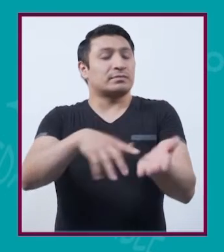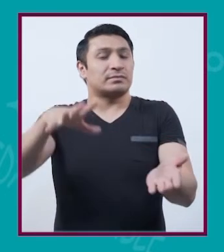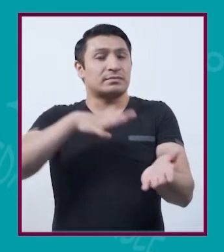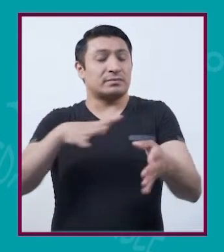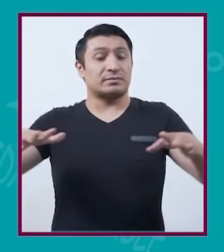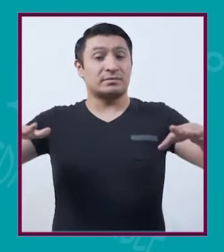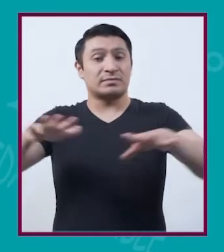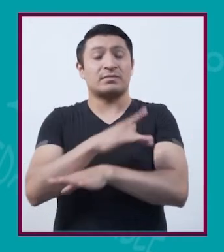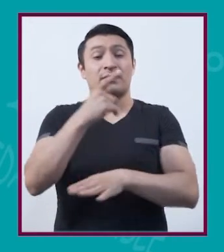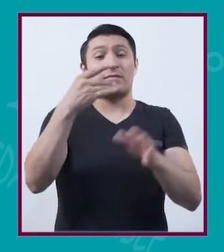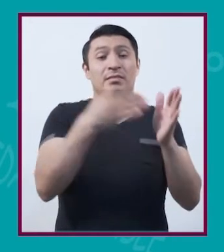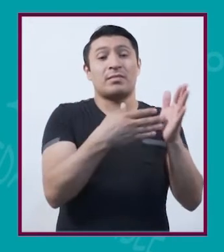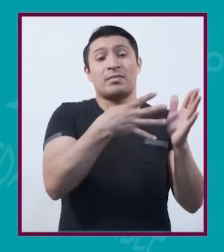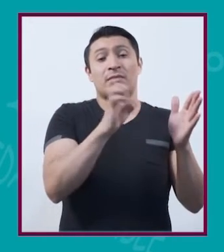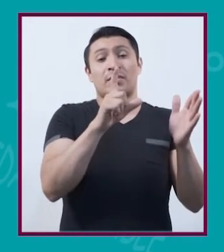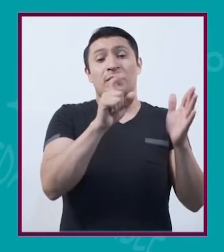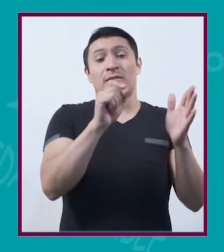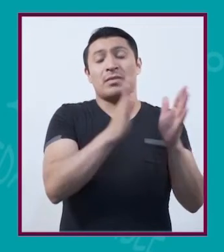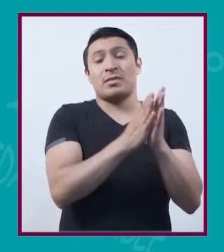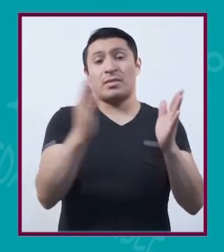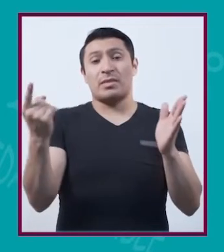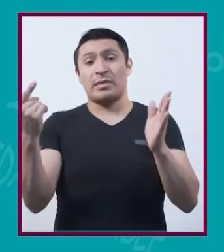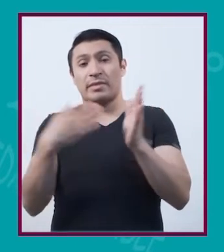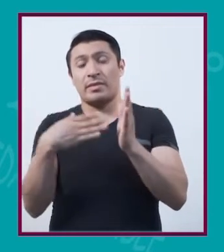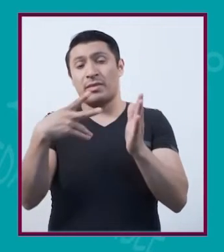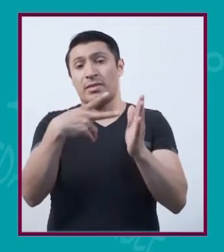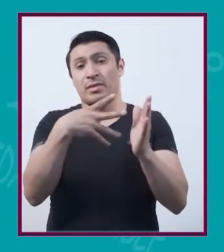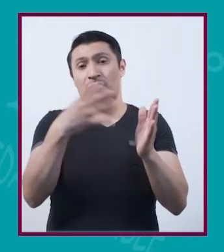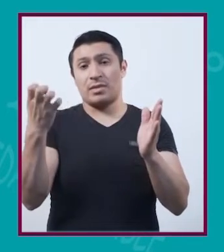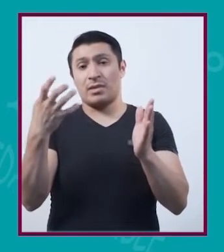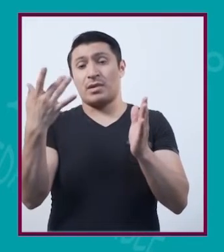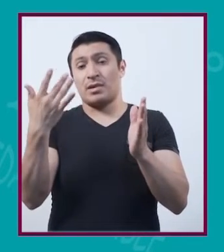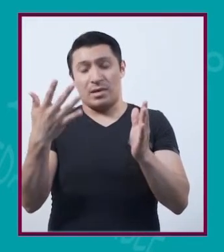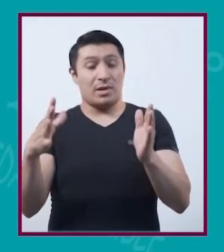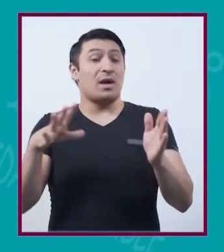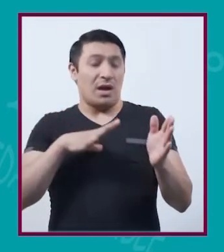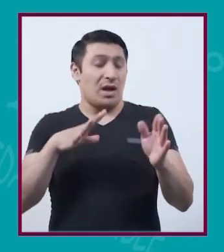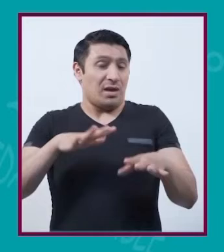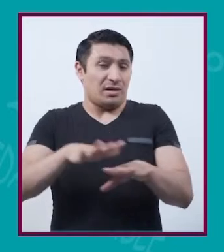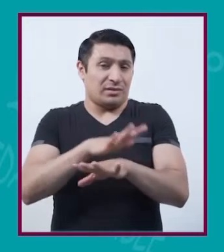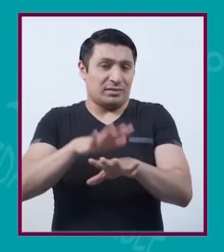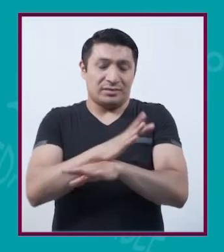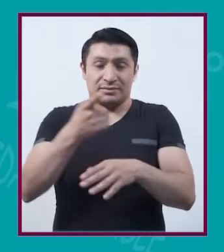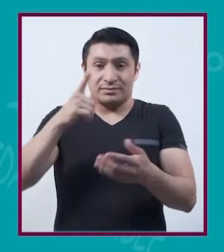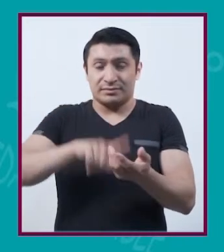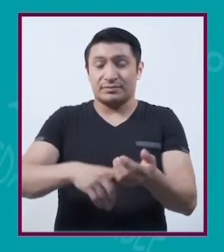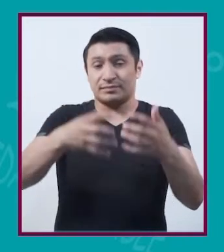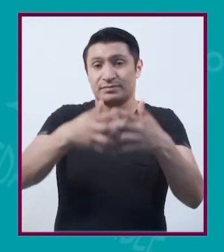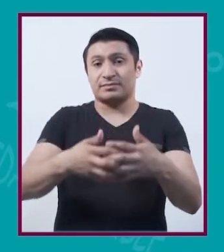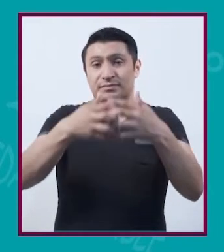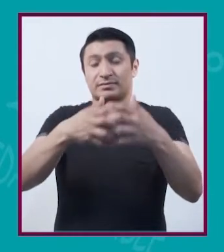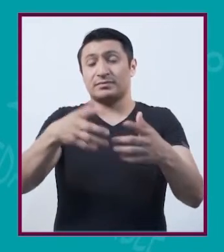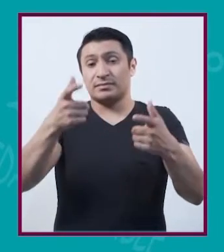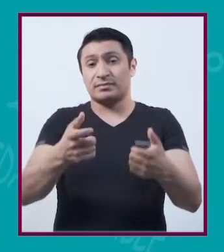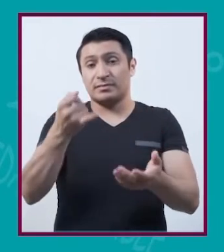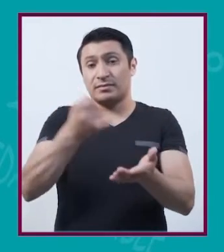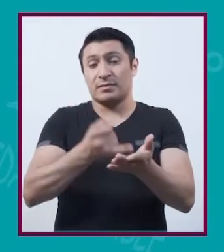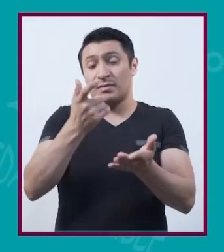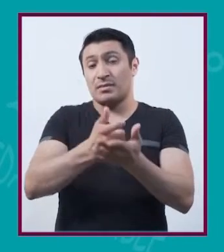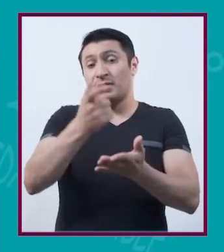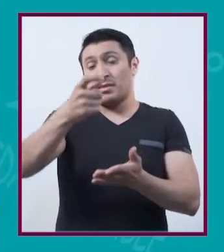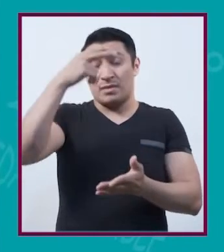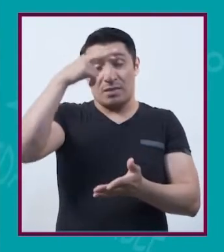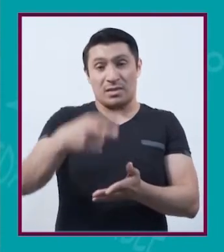Prueba de ello fueron los cambios que entre 1920 y 1950 ocurrieron en el sistema